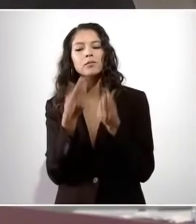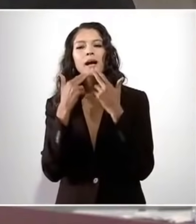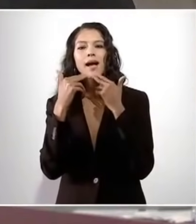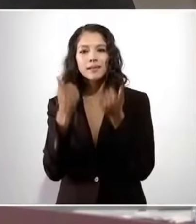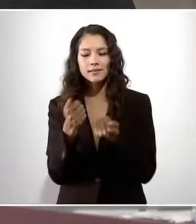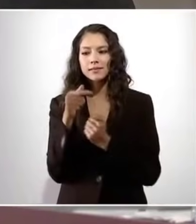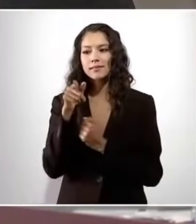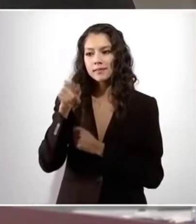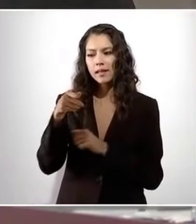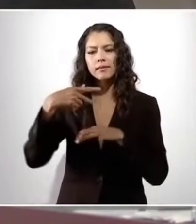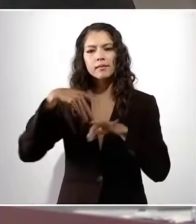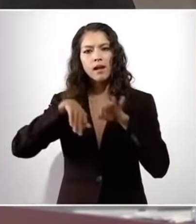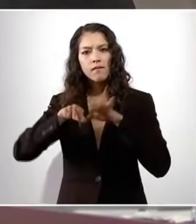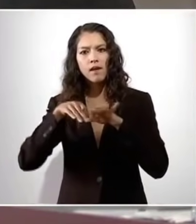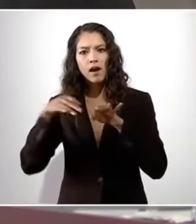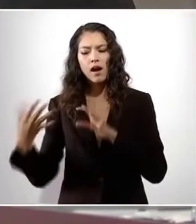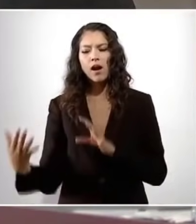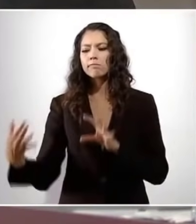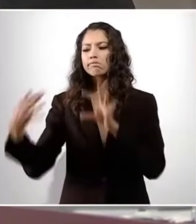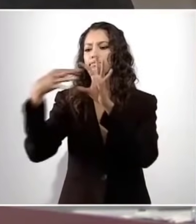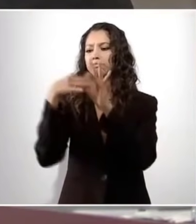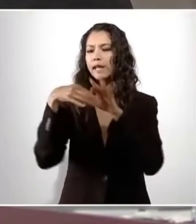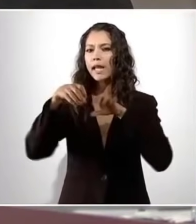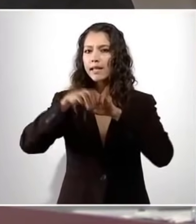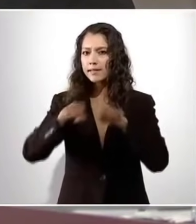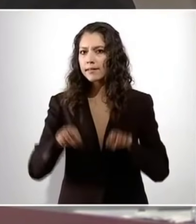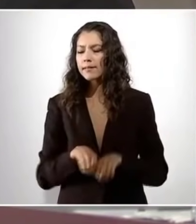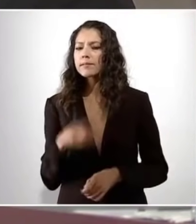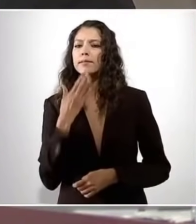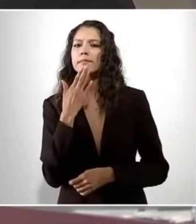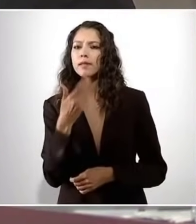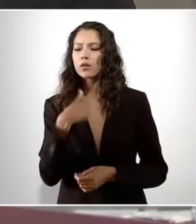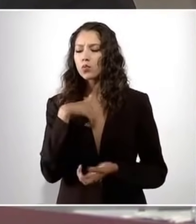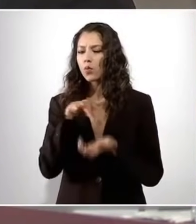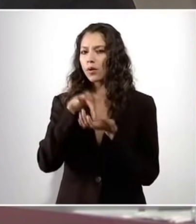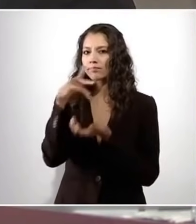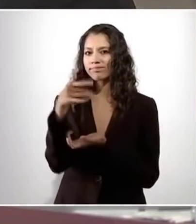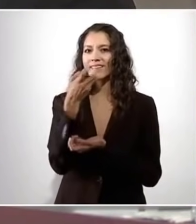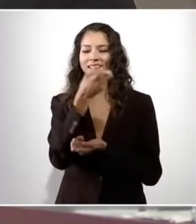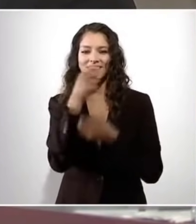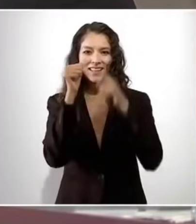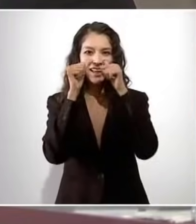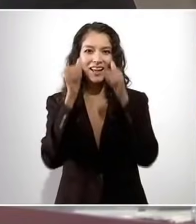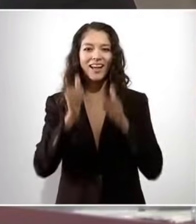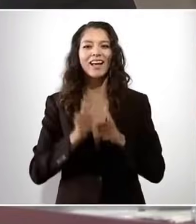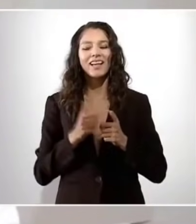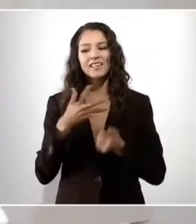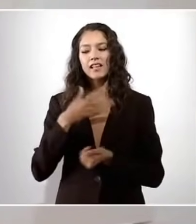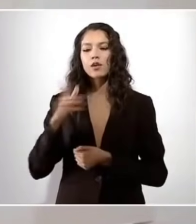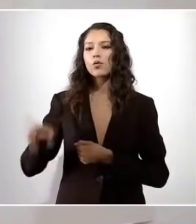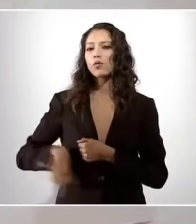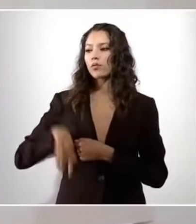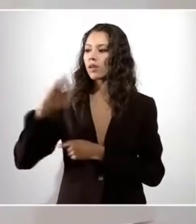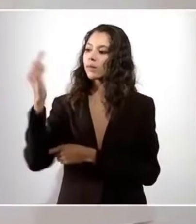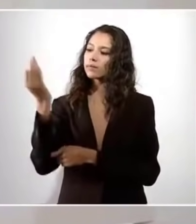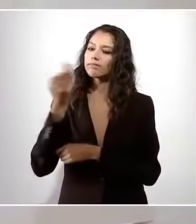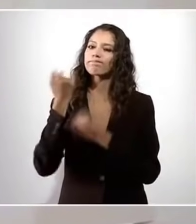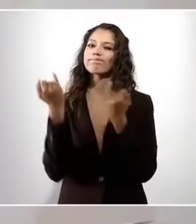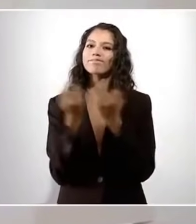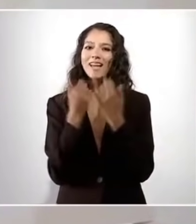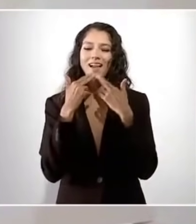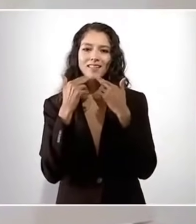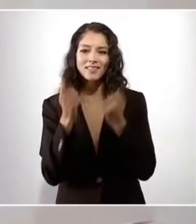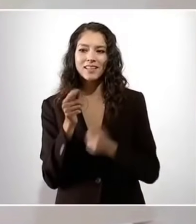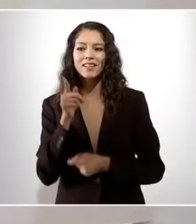y eso ya lo trabajaremos de manera en equipo, pero sí agradezco esa atención que ha tenido el gobierno federal y también, bueno,